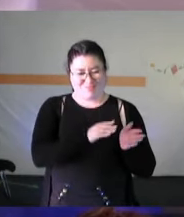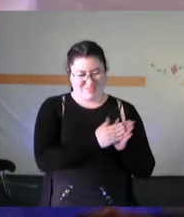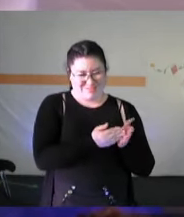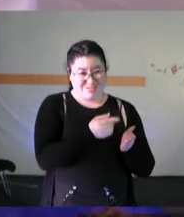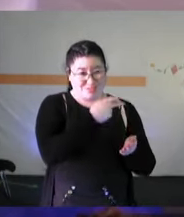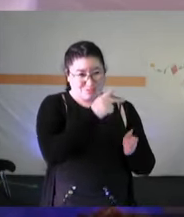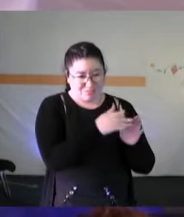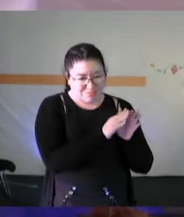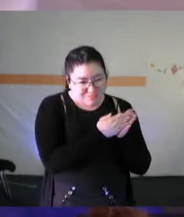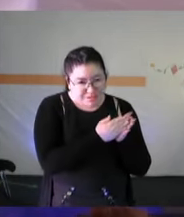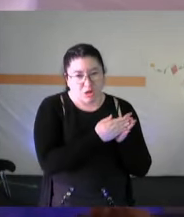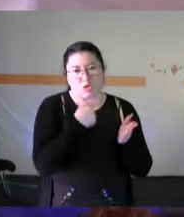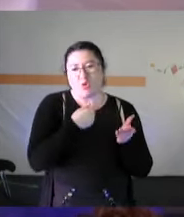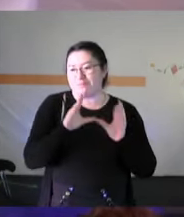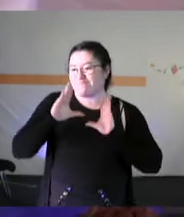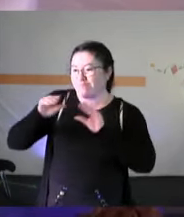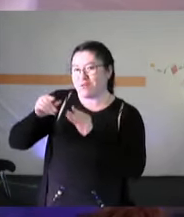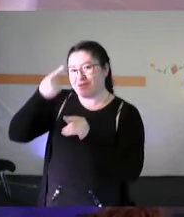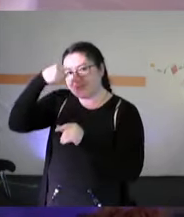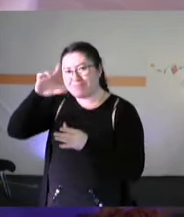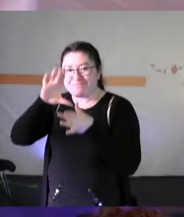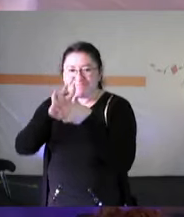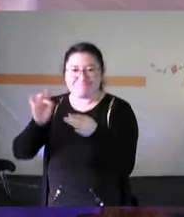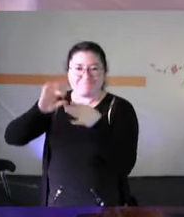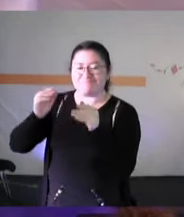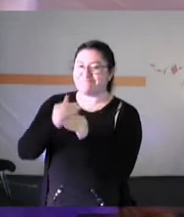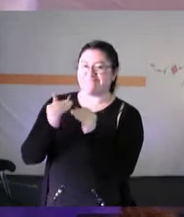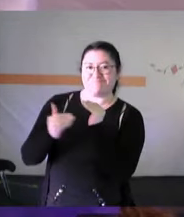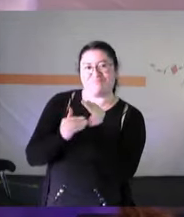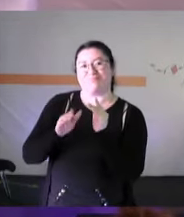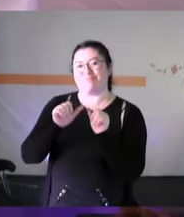experiencias estéticas. Muchísimas gracias.